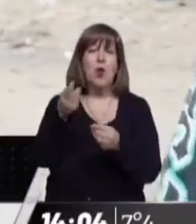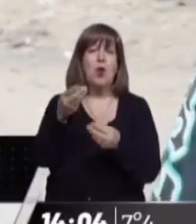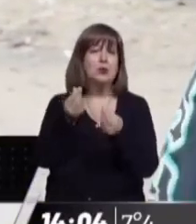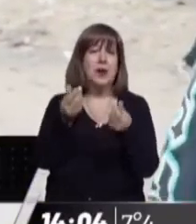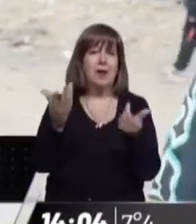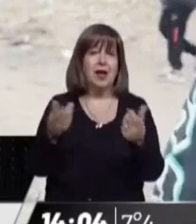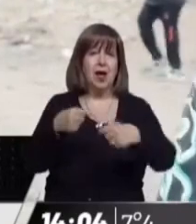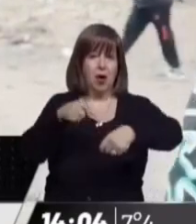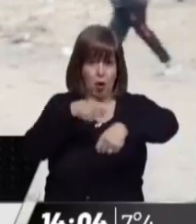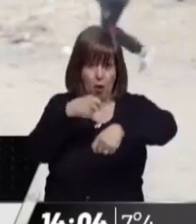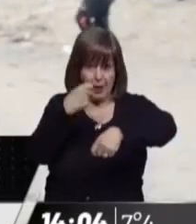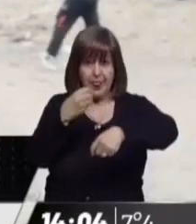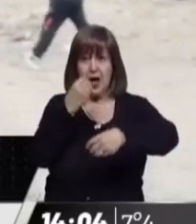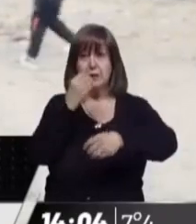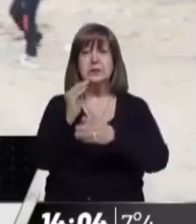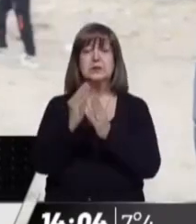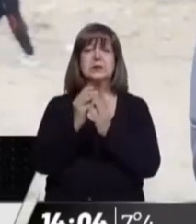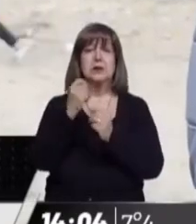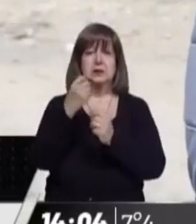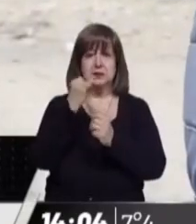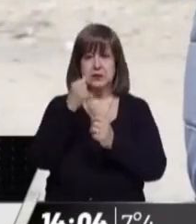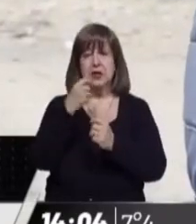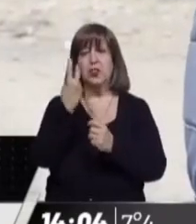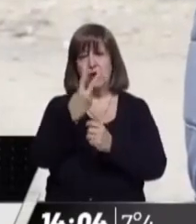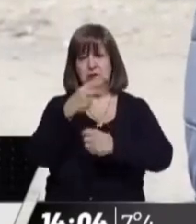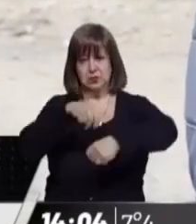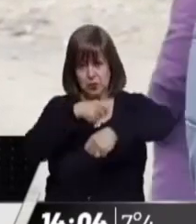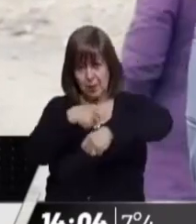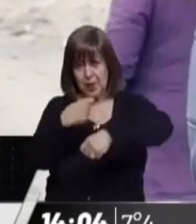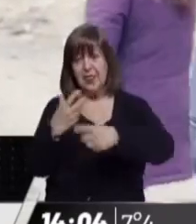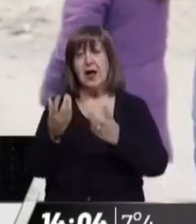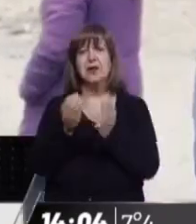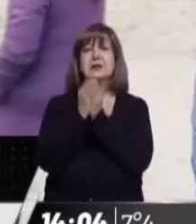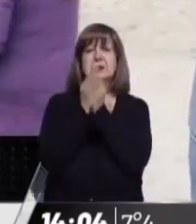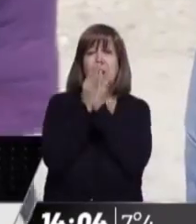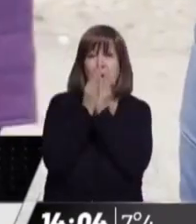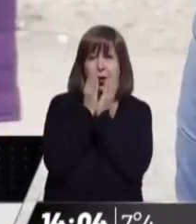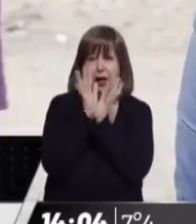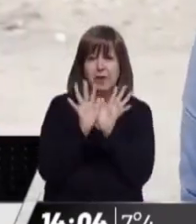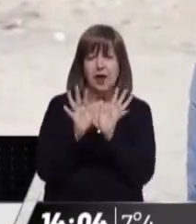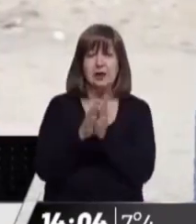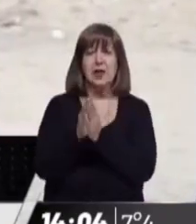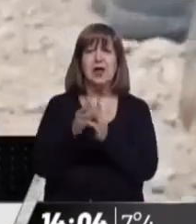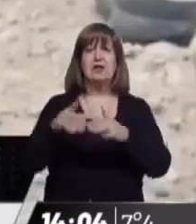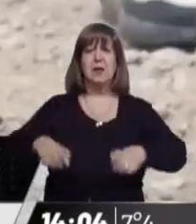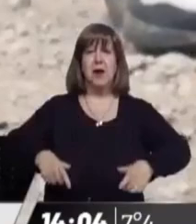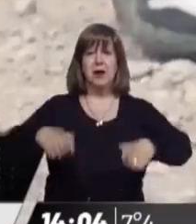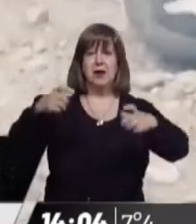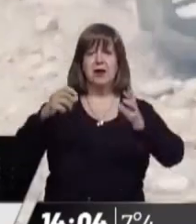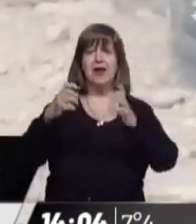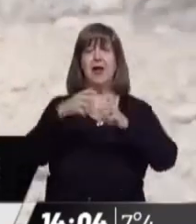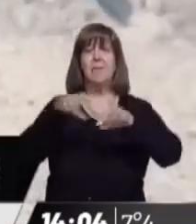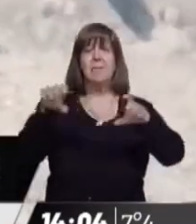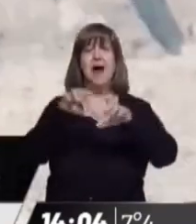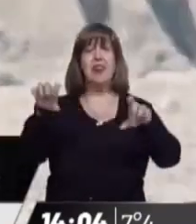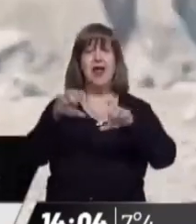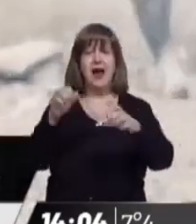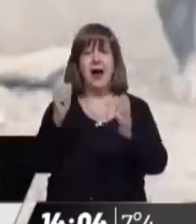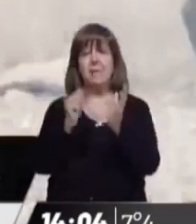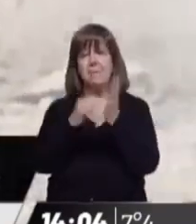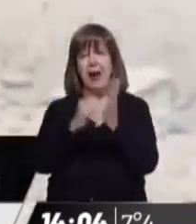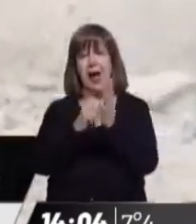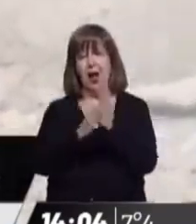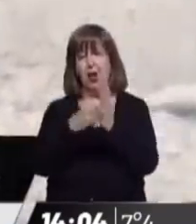¿Calefacción, cocina? Sí, calefacción y cocina. Y ahora, bueno, ya he puesto la salamandra, así que ahora otro gasto. Con